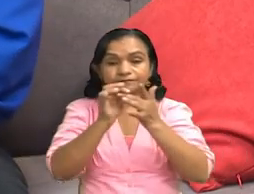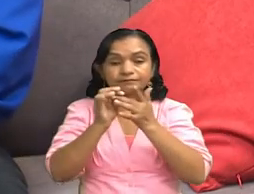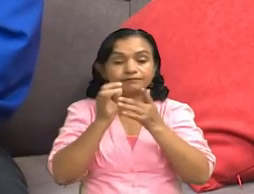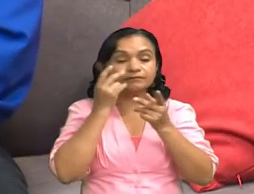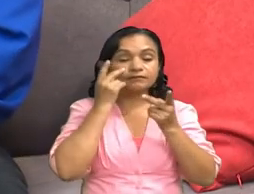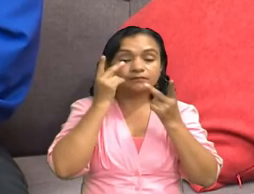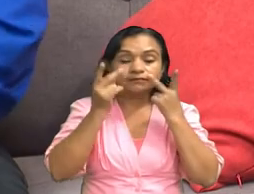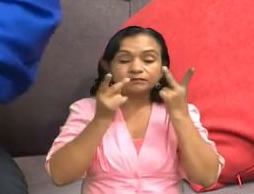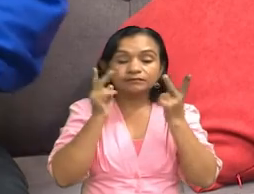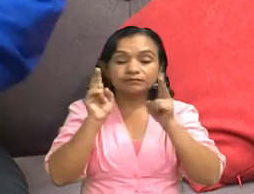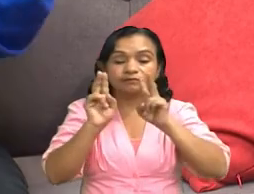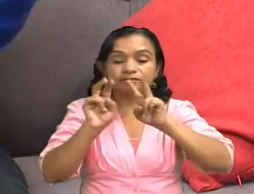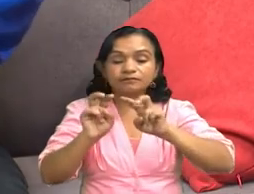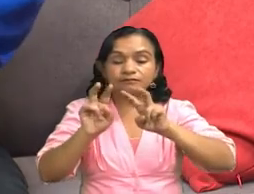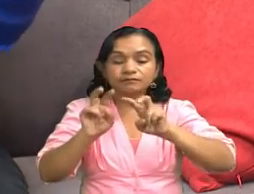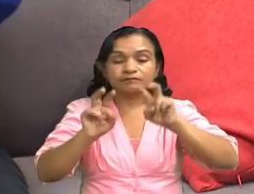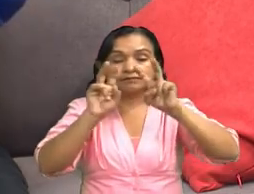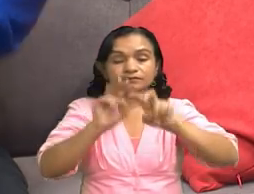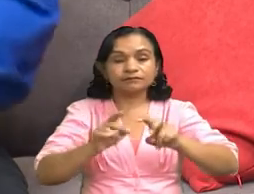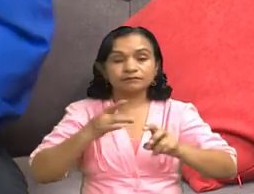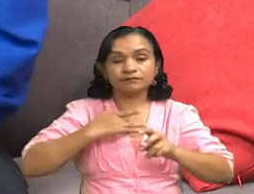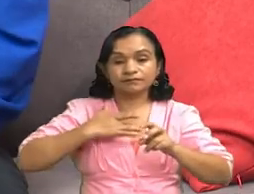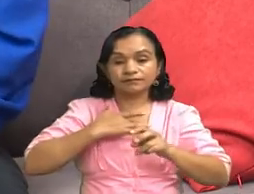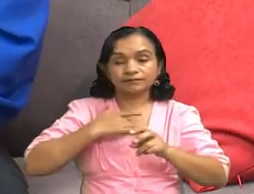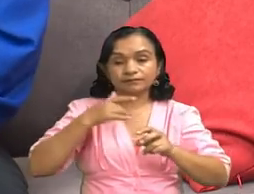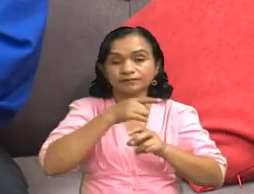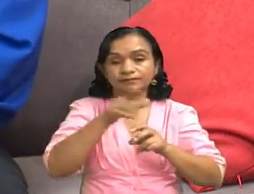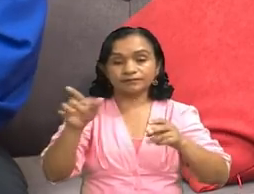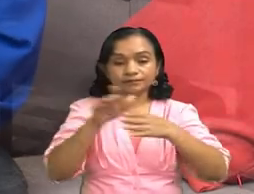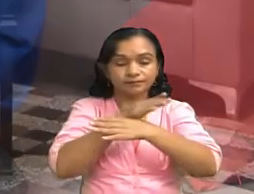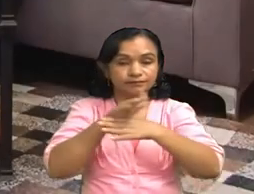el dicho ramo, poder cubrir las necesidades de los